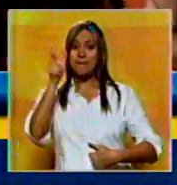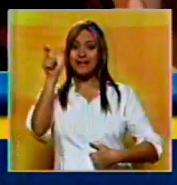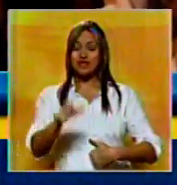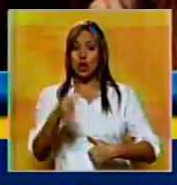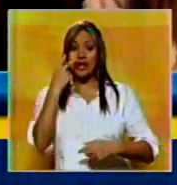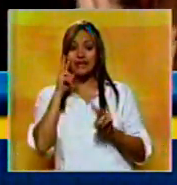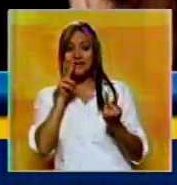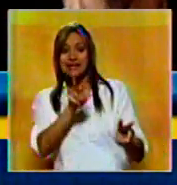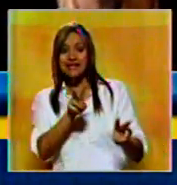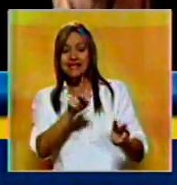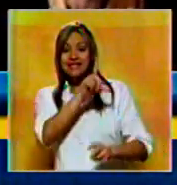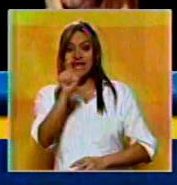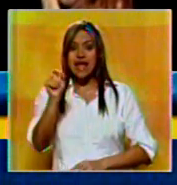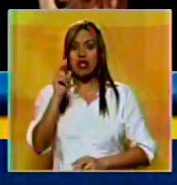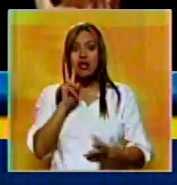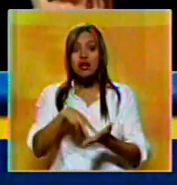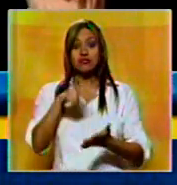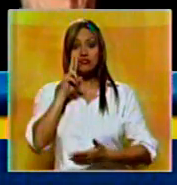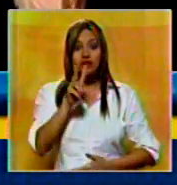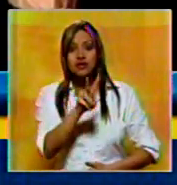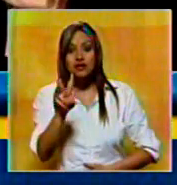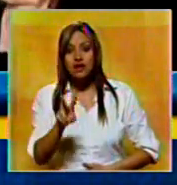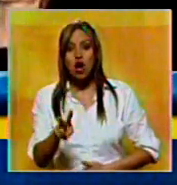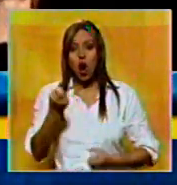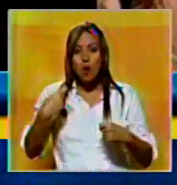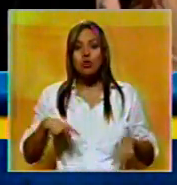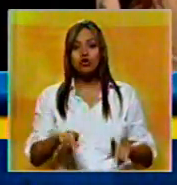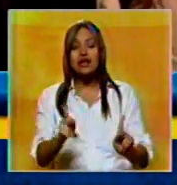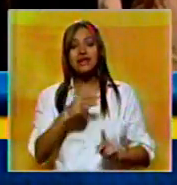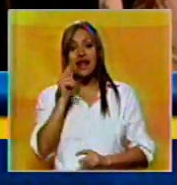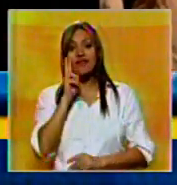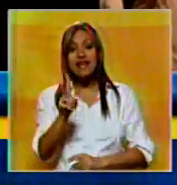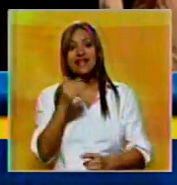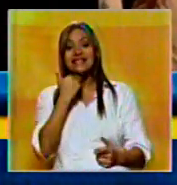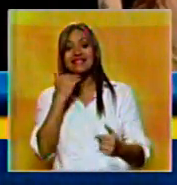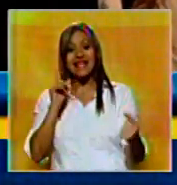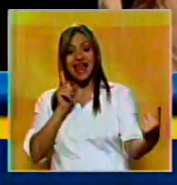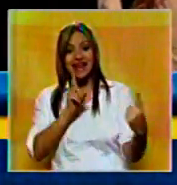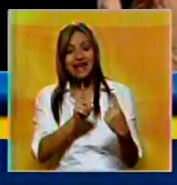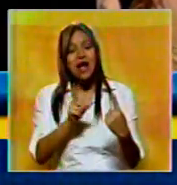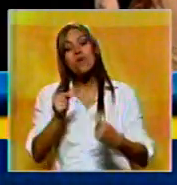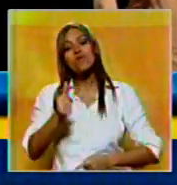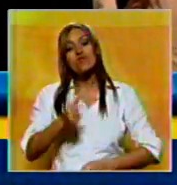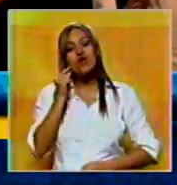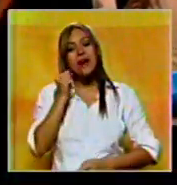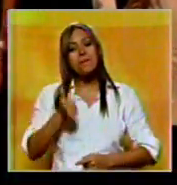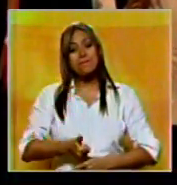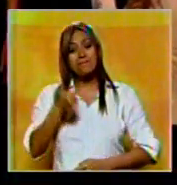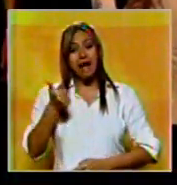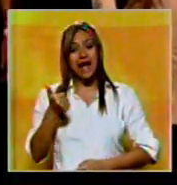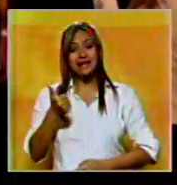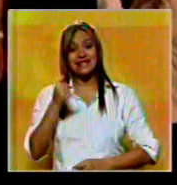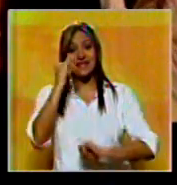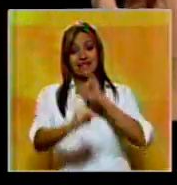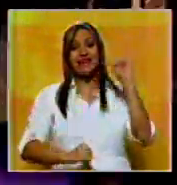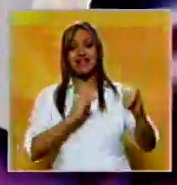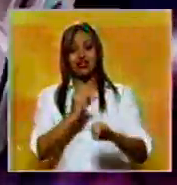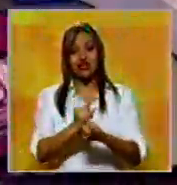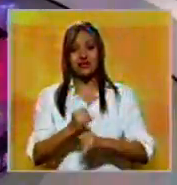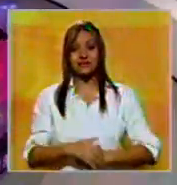de asistentes que no quisieron perderse la oportunidad de ver de cerca a una de las estrellas más